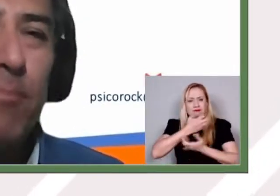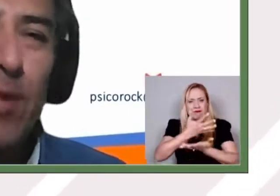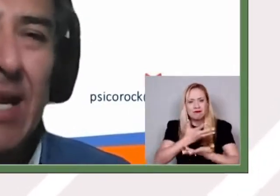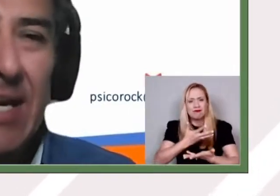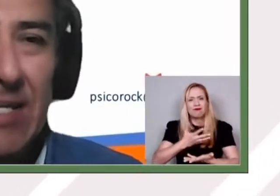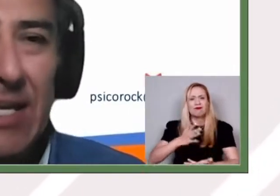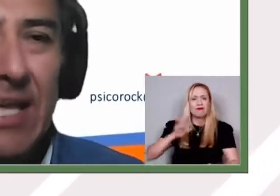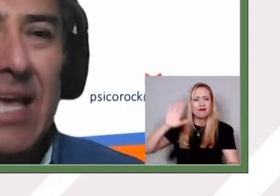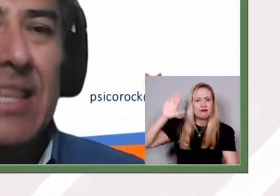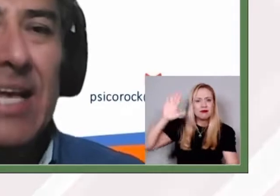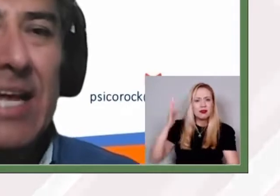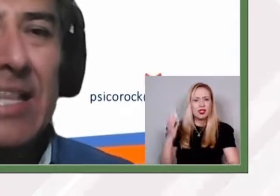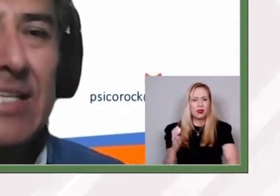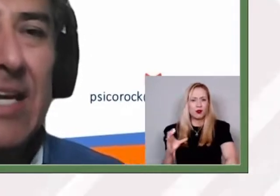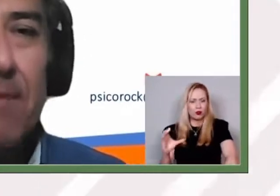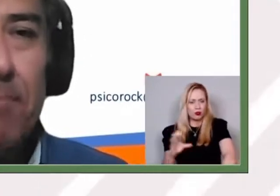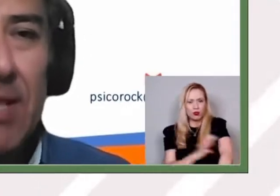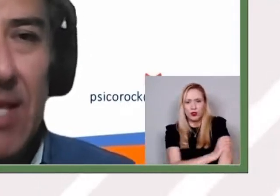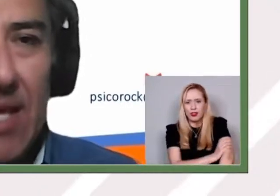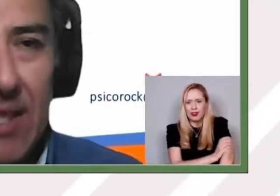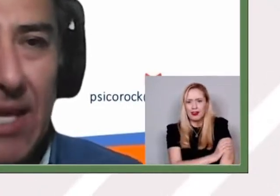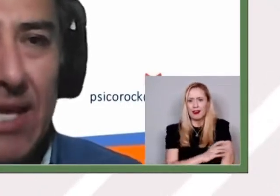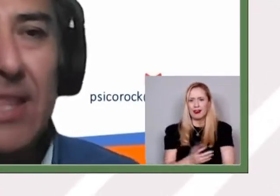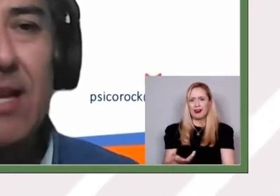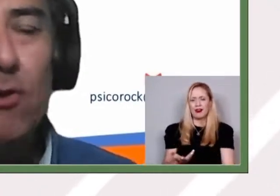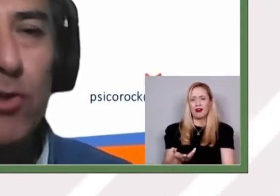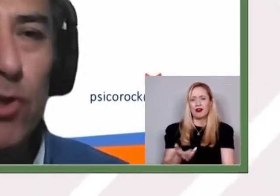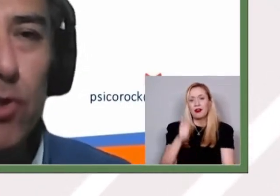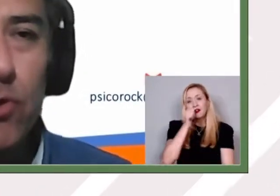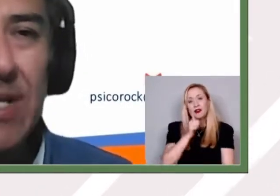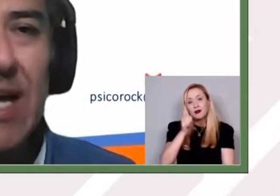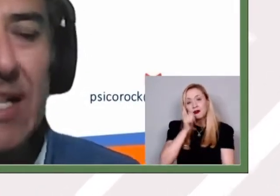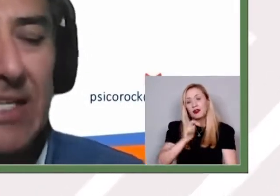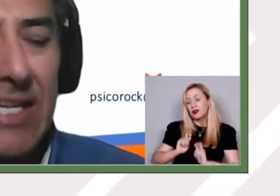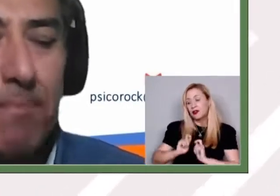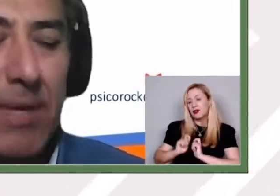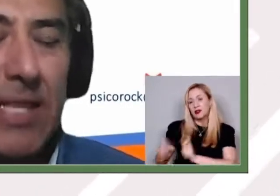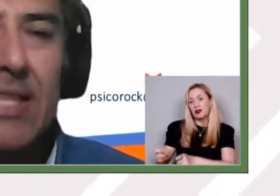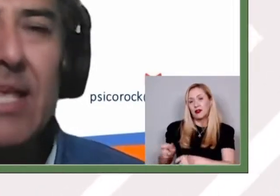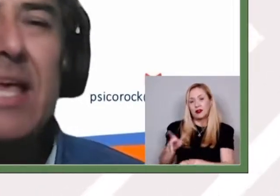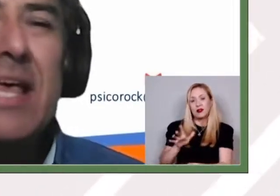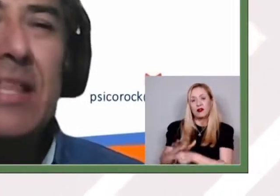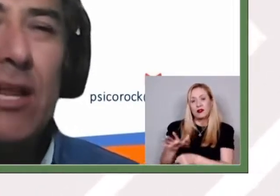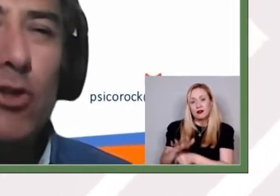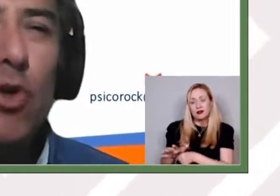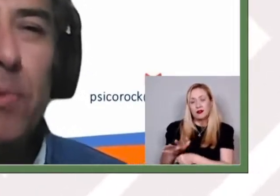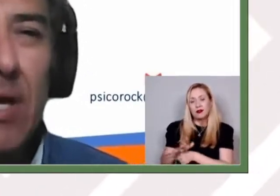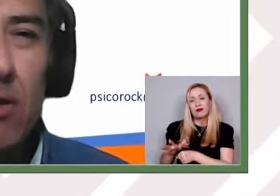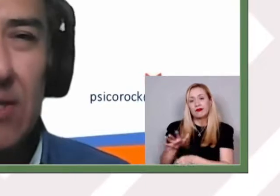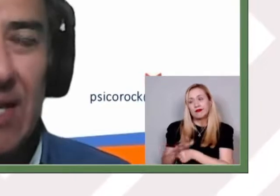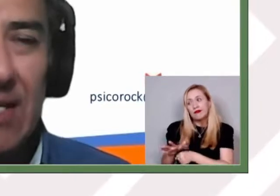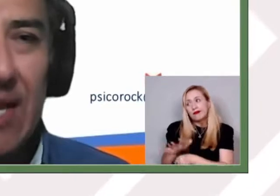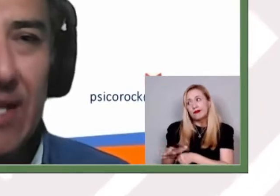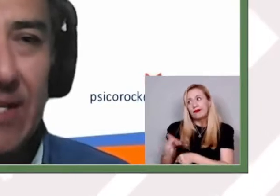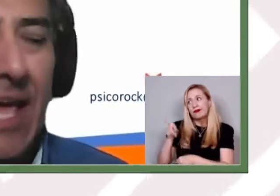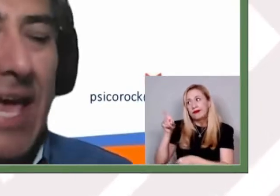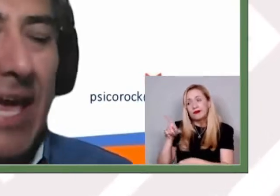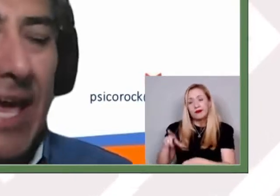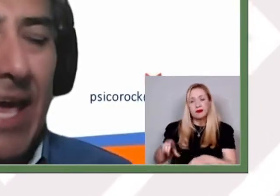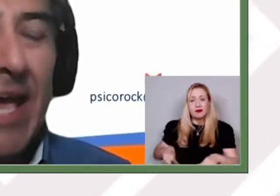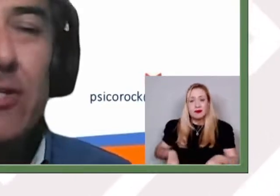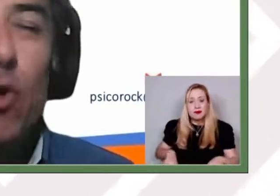necesita empoderarse, dejar de ser dependiente de los otros, dejar de ser dependiente de los gobiernos, de las